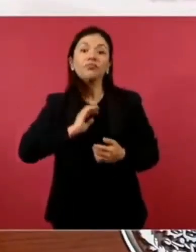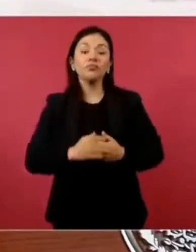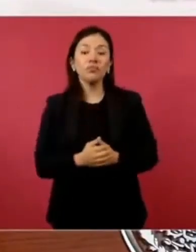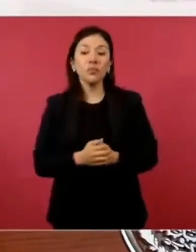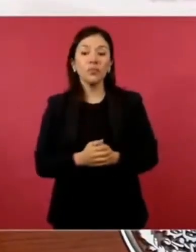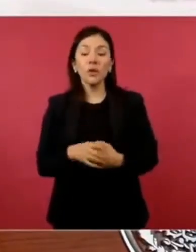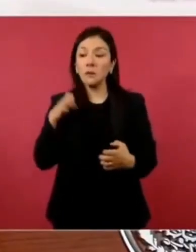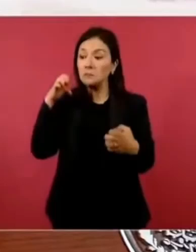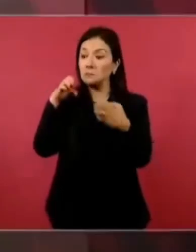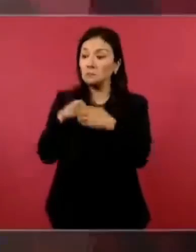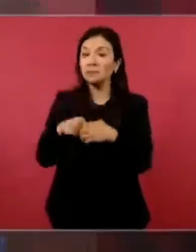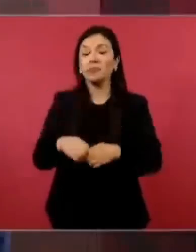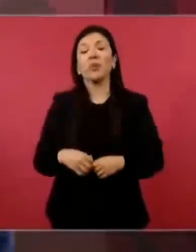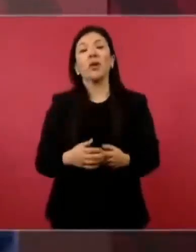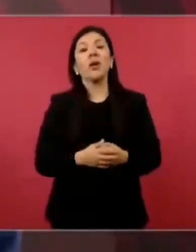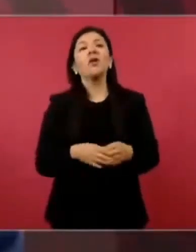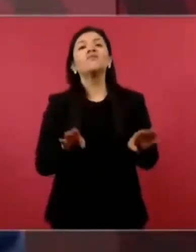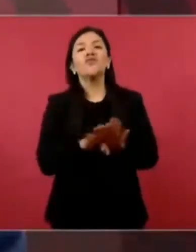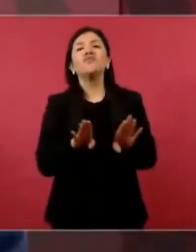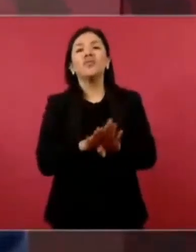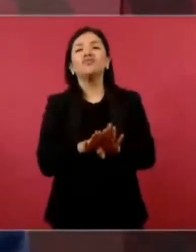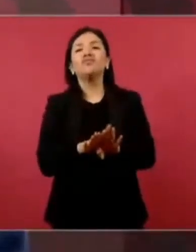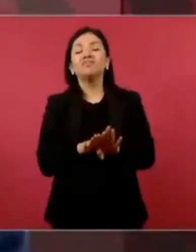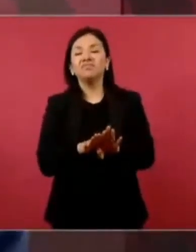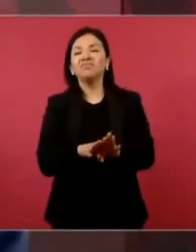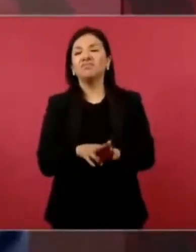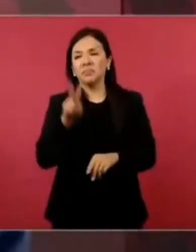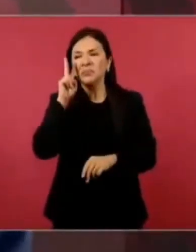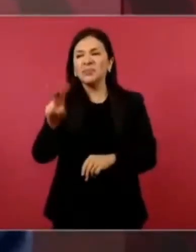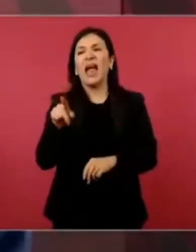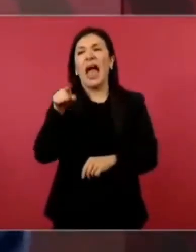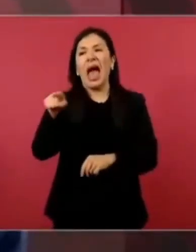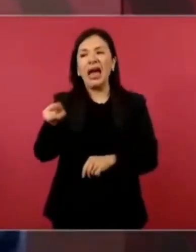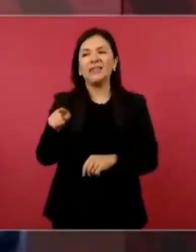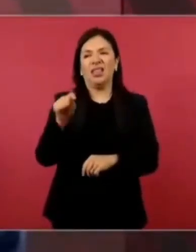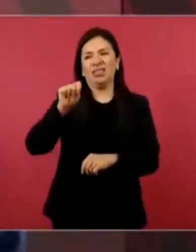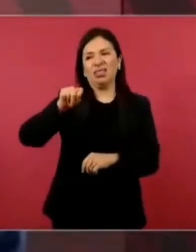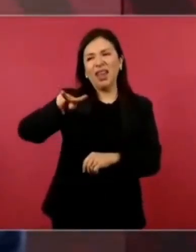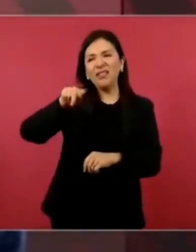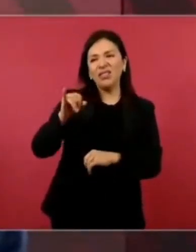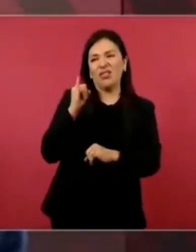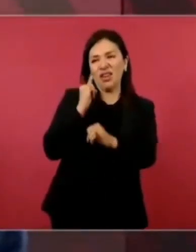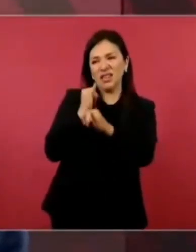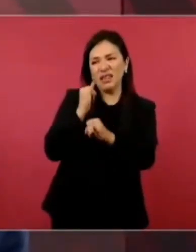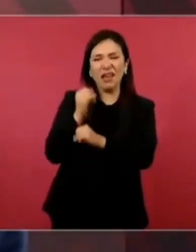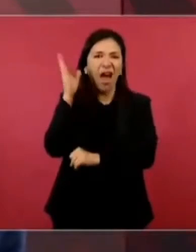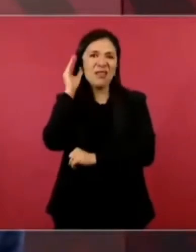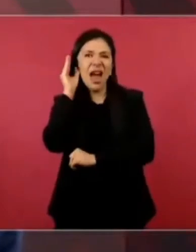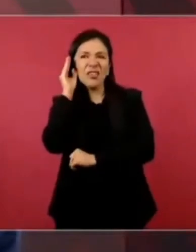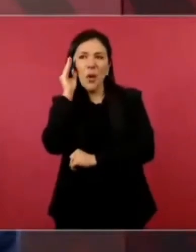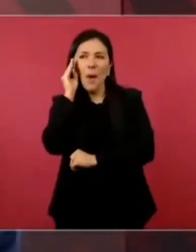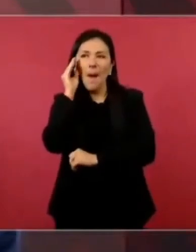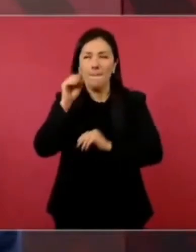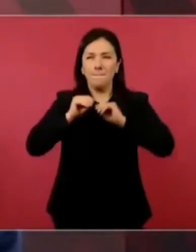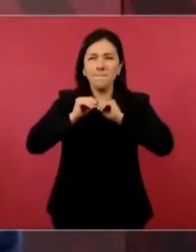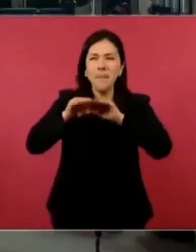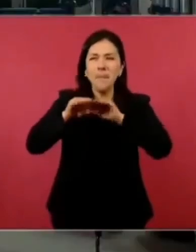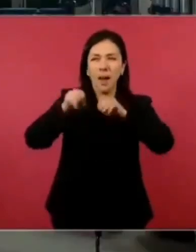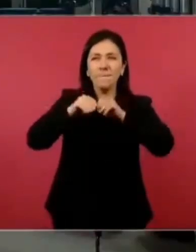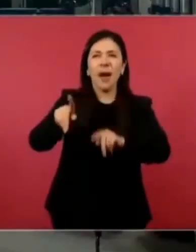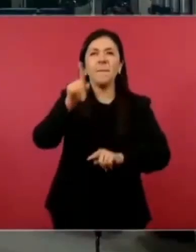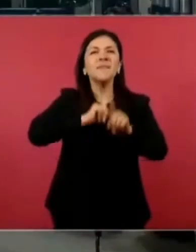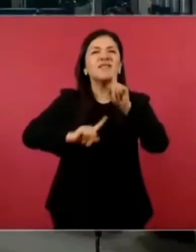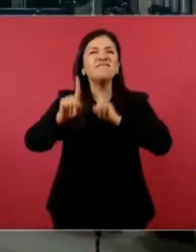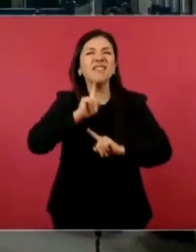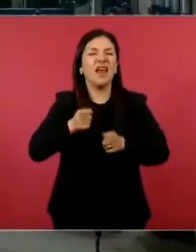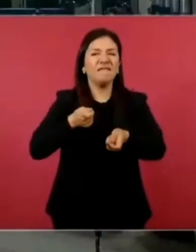con el control de los medios de información o de manipulación.